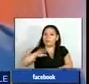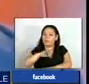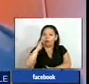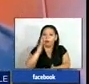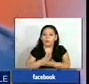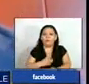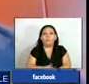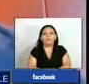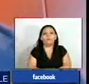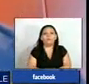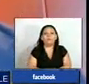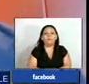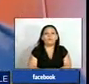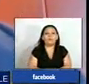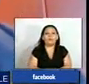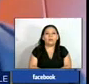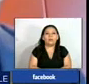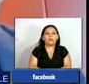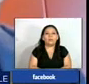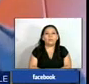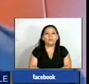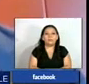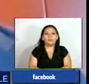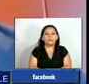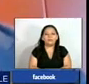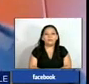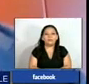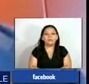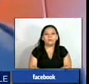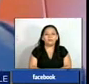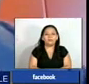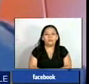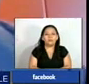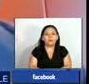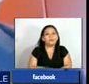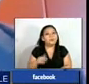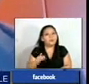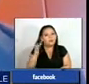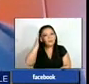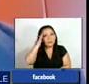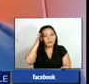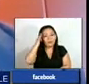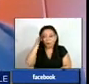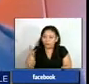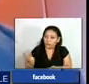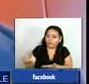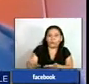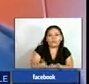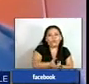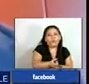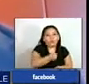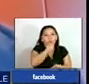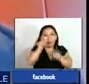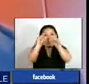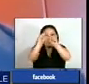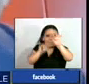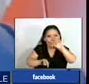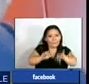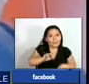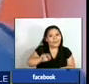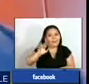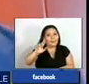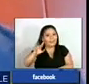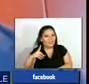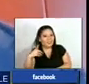recogemos información digital 3D de una estatua